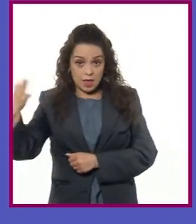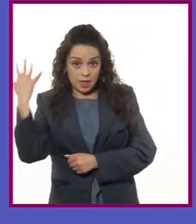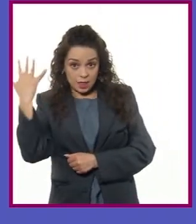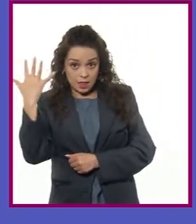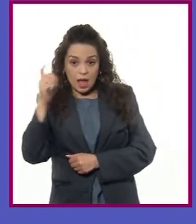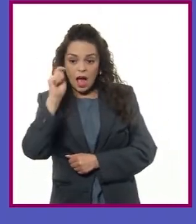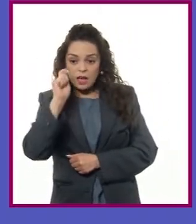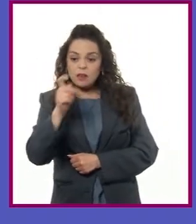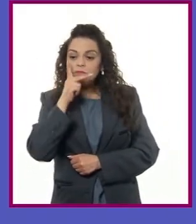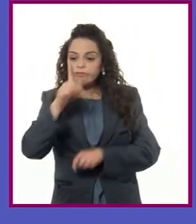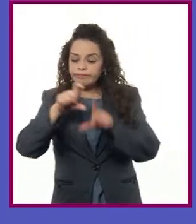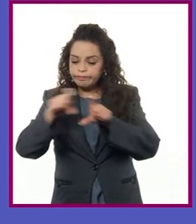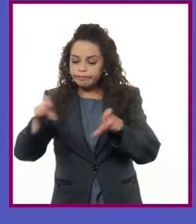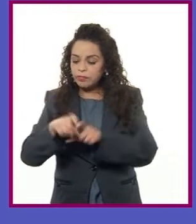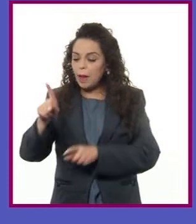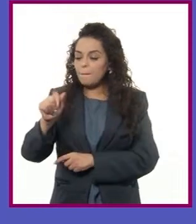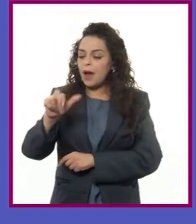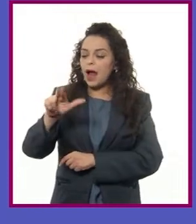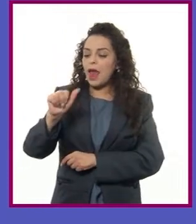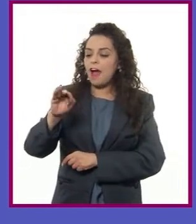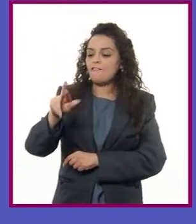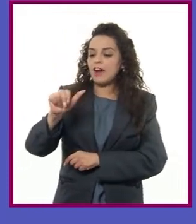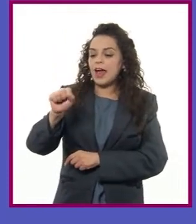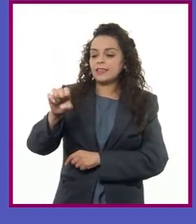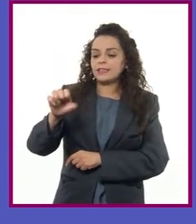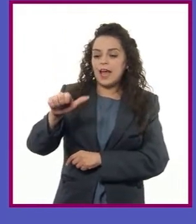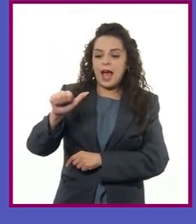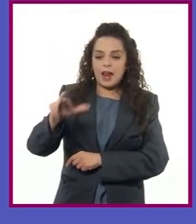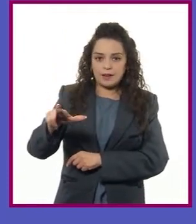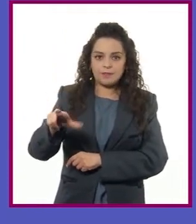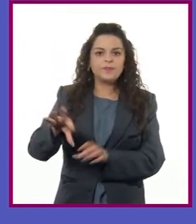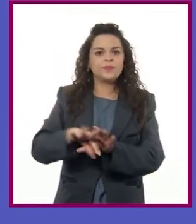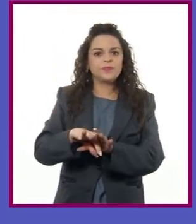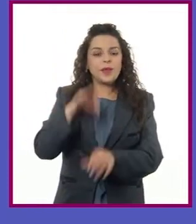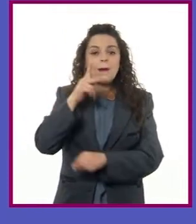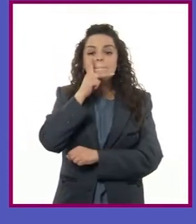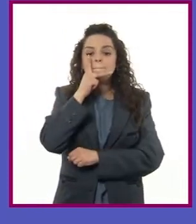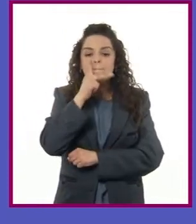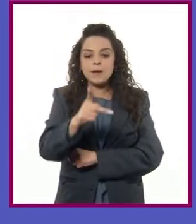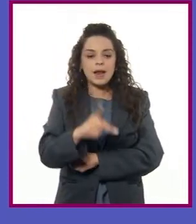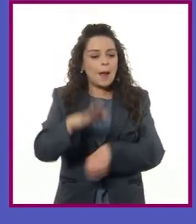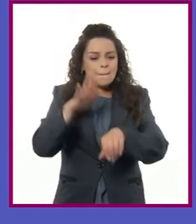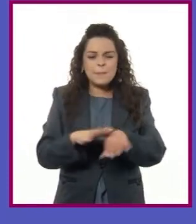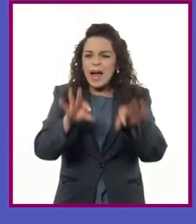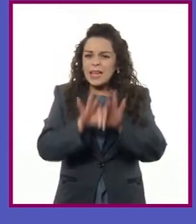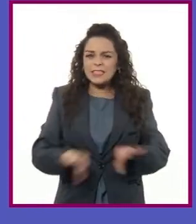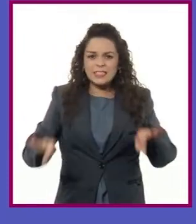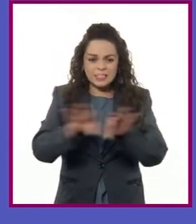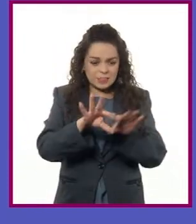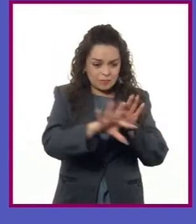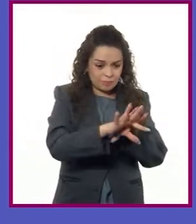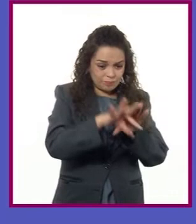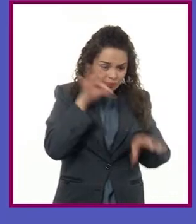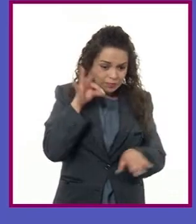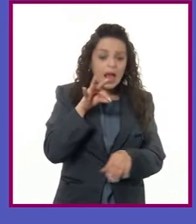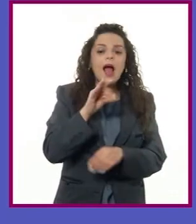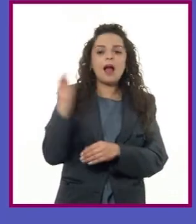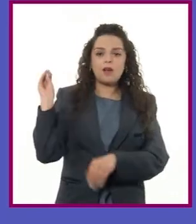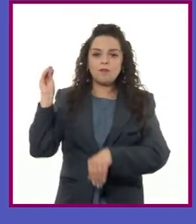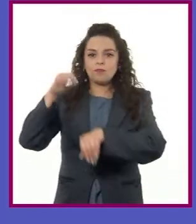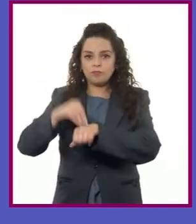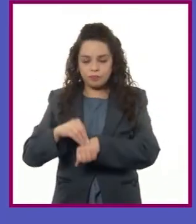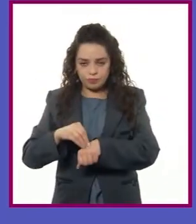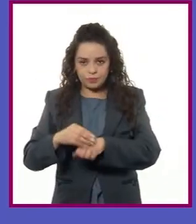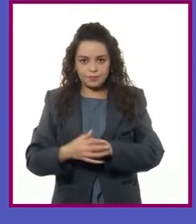observamos, se retoman palabras clave y se escribe, en esencia, lo más importante del subtítulo y de los 2